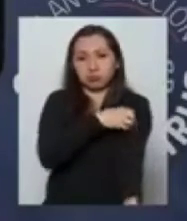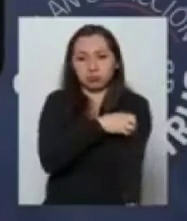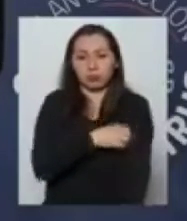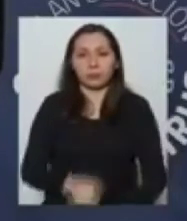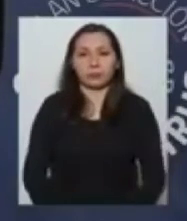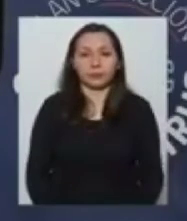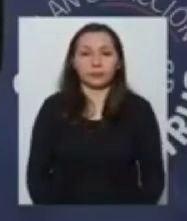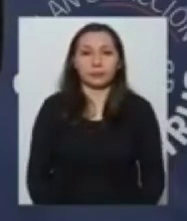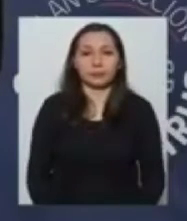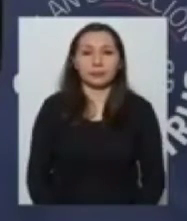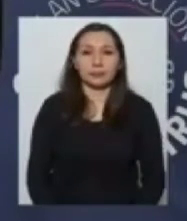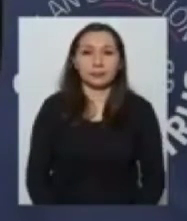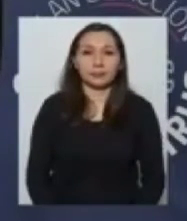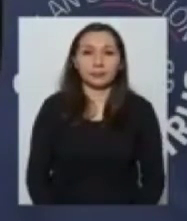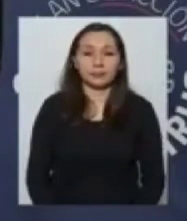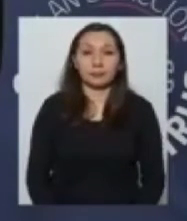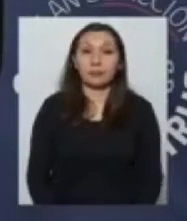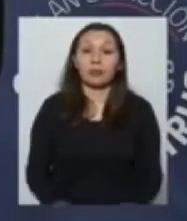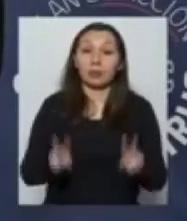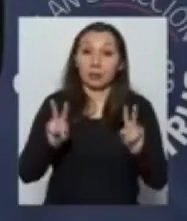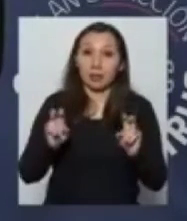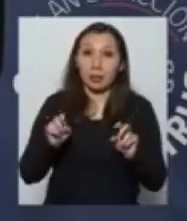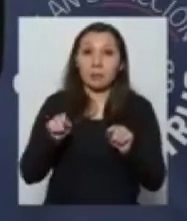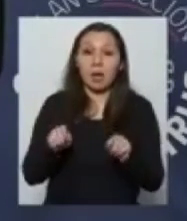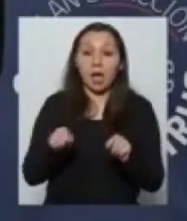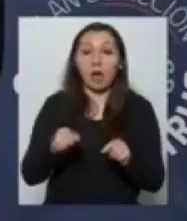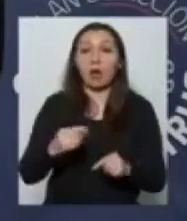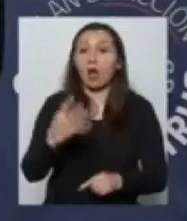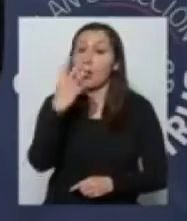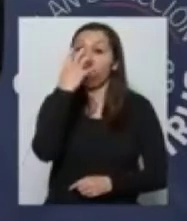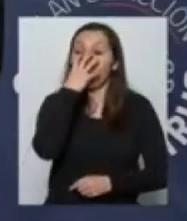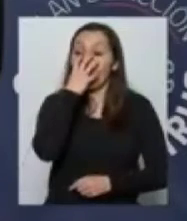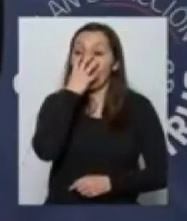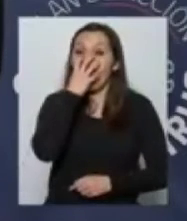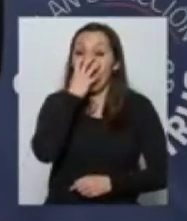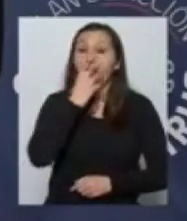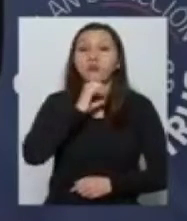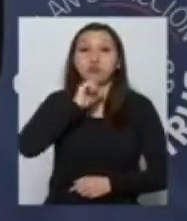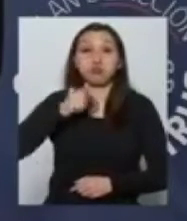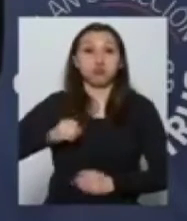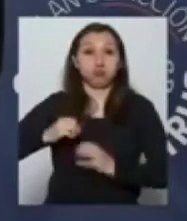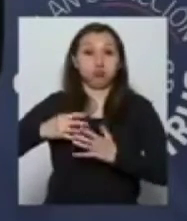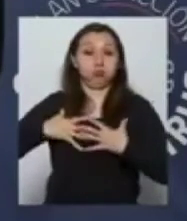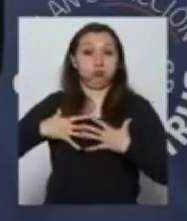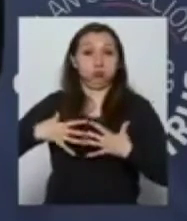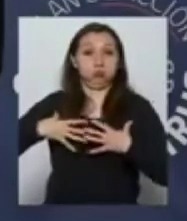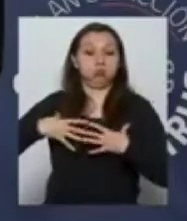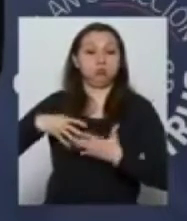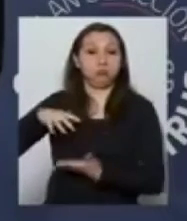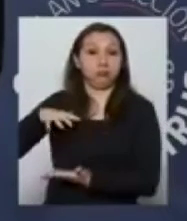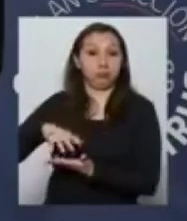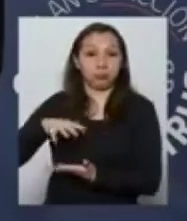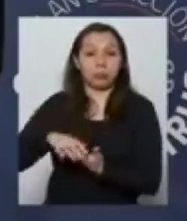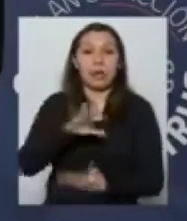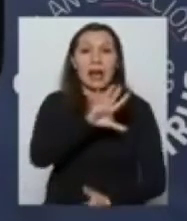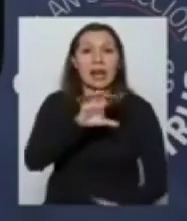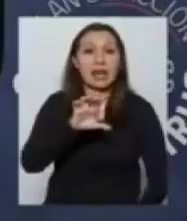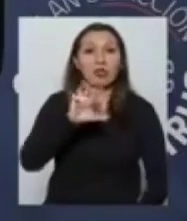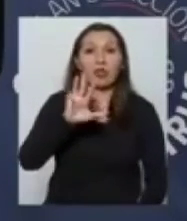nacional. En relación a ventiladores disponibles, tenemos